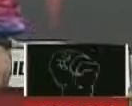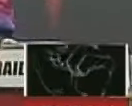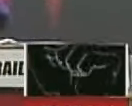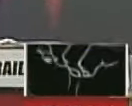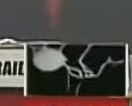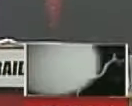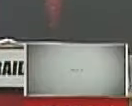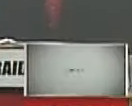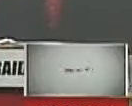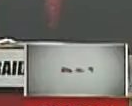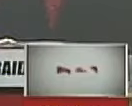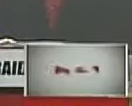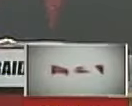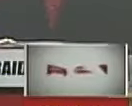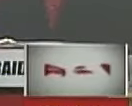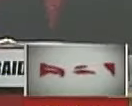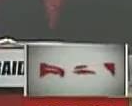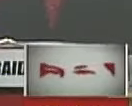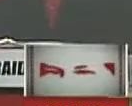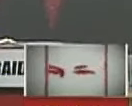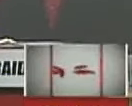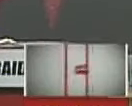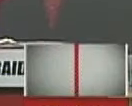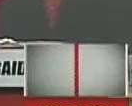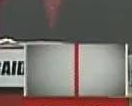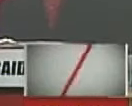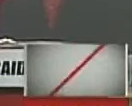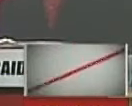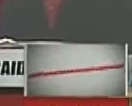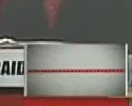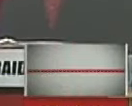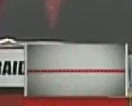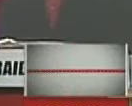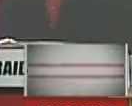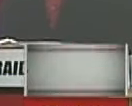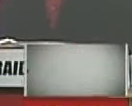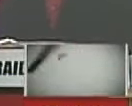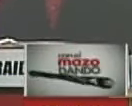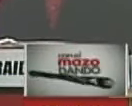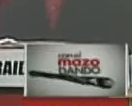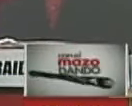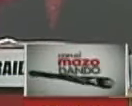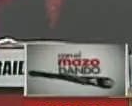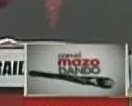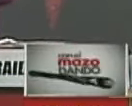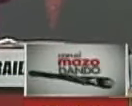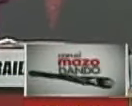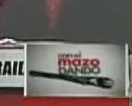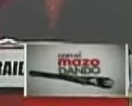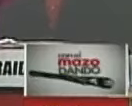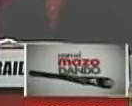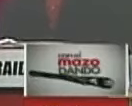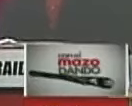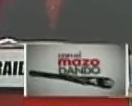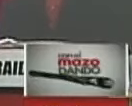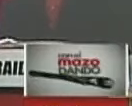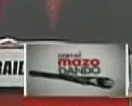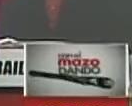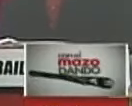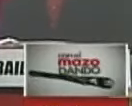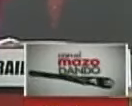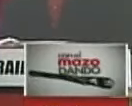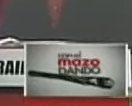¿Cuál fue la fecha exacta que empezaste el programa? 9 de febrero. 9 de febrero. Lo que pasa es que este mes se nos complicó por el carnaval,